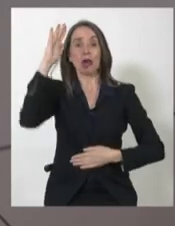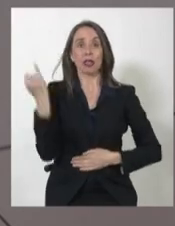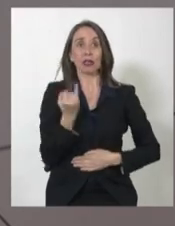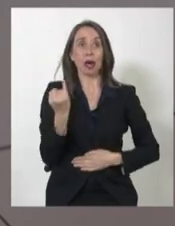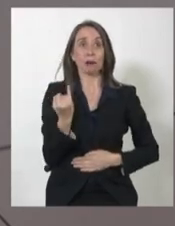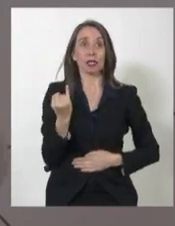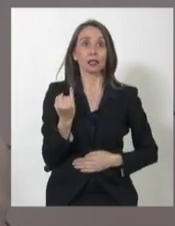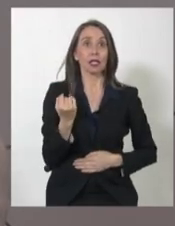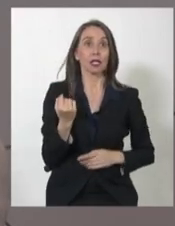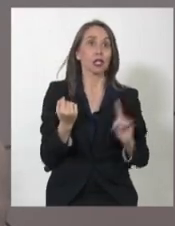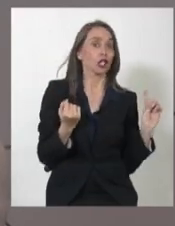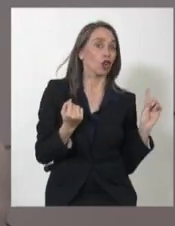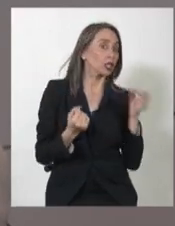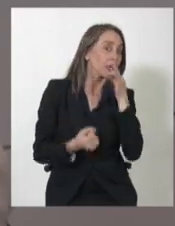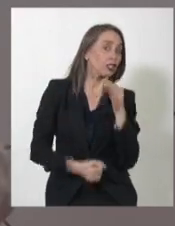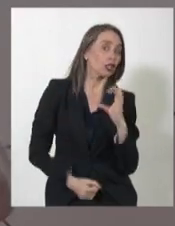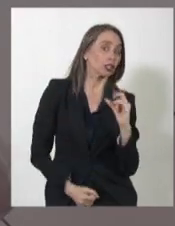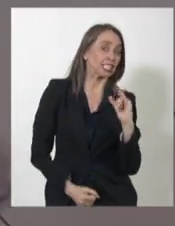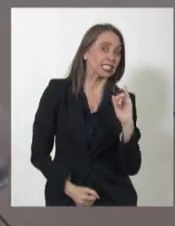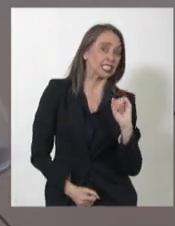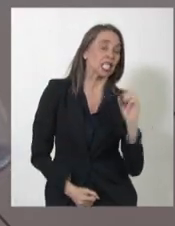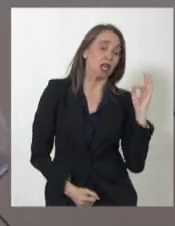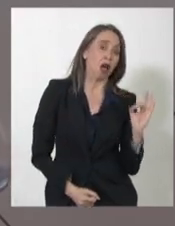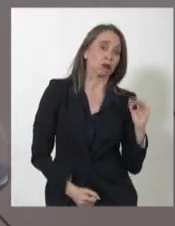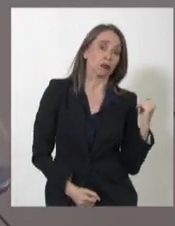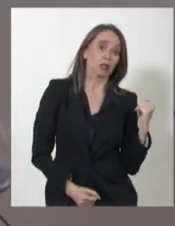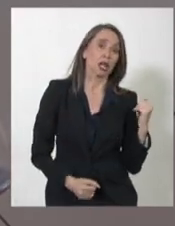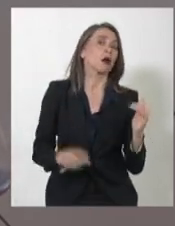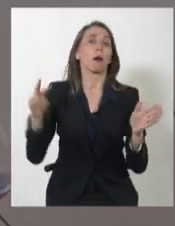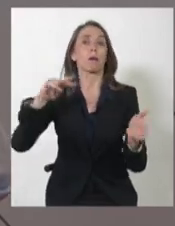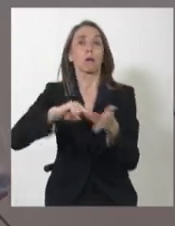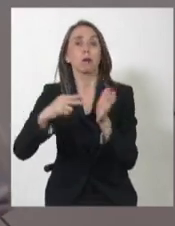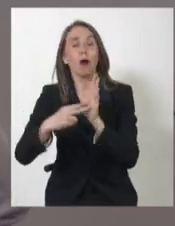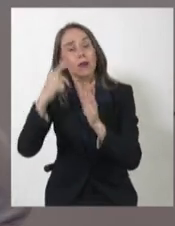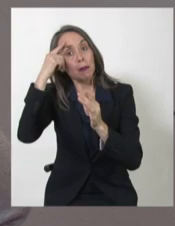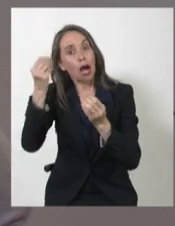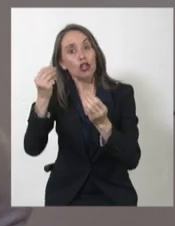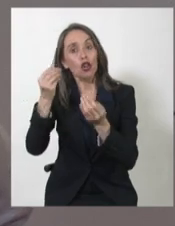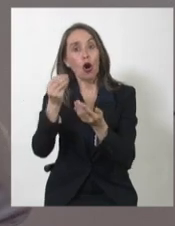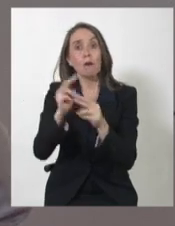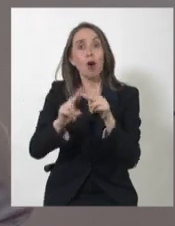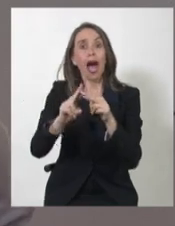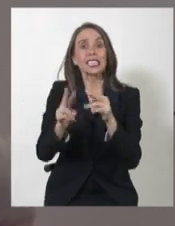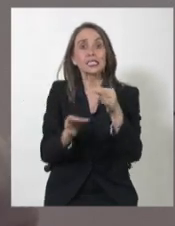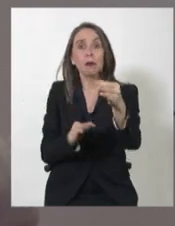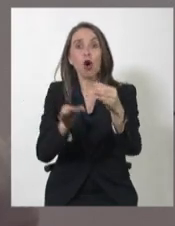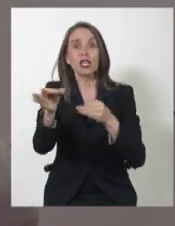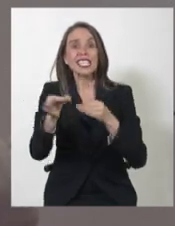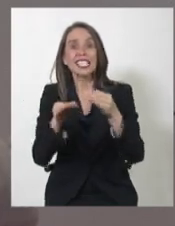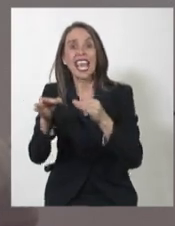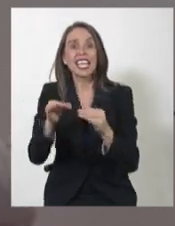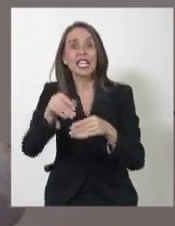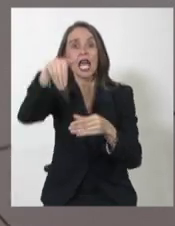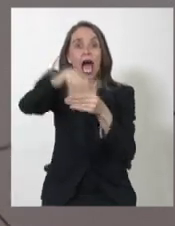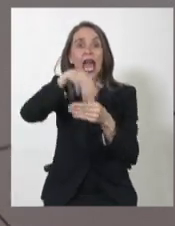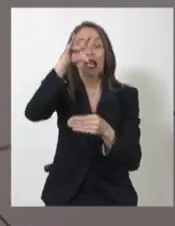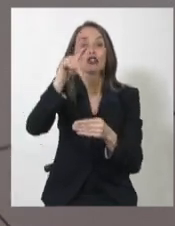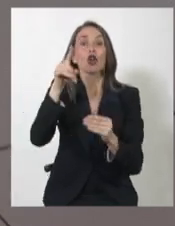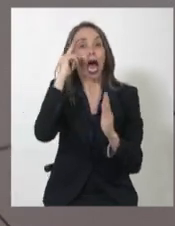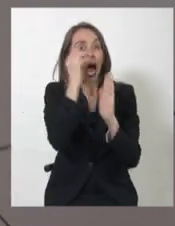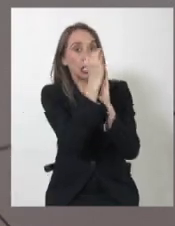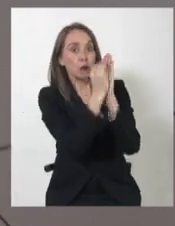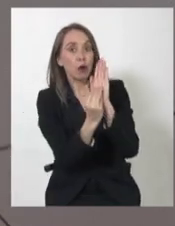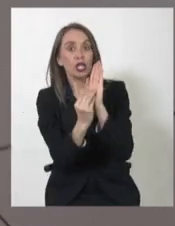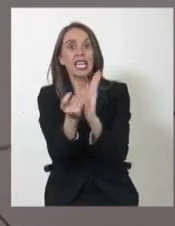muy de la mano con lo que señalaba Cecilia, porque es un problema de ingeniería electoral, o sea, que hay que meterle matemática. Entonces uno puede tener